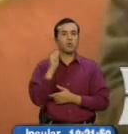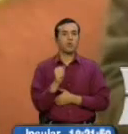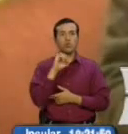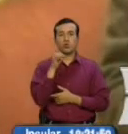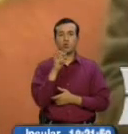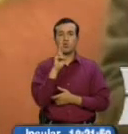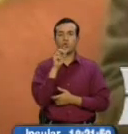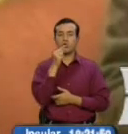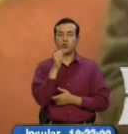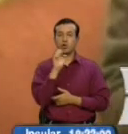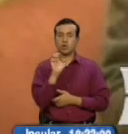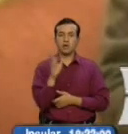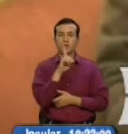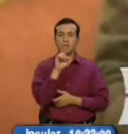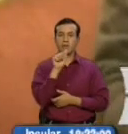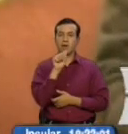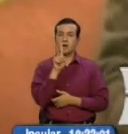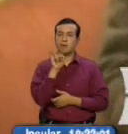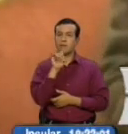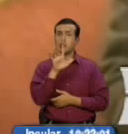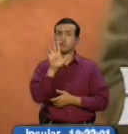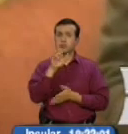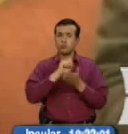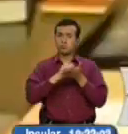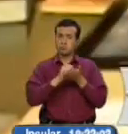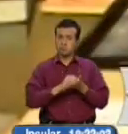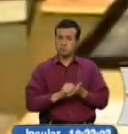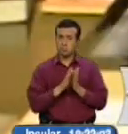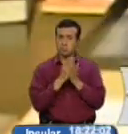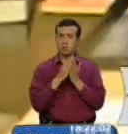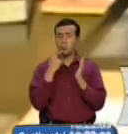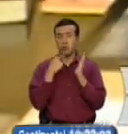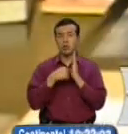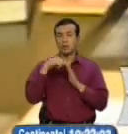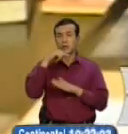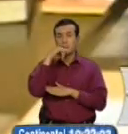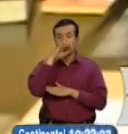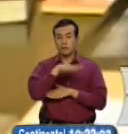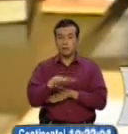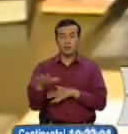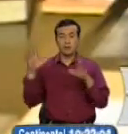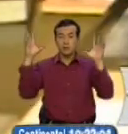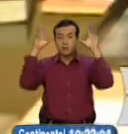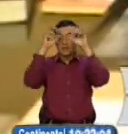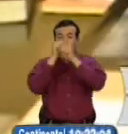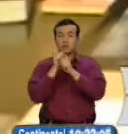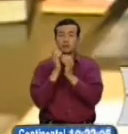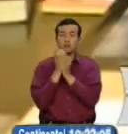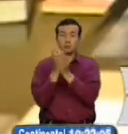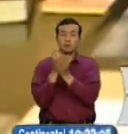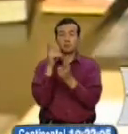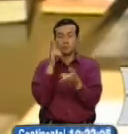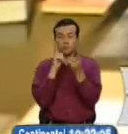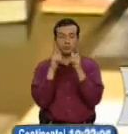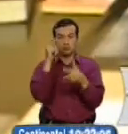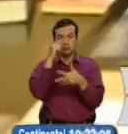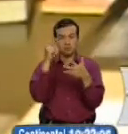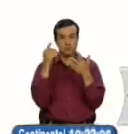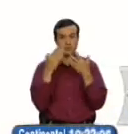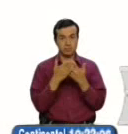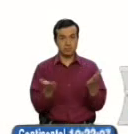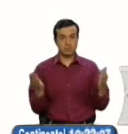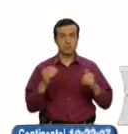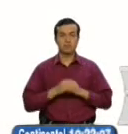Jorge Dávila, quien ha escrito varias obras, por ejemplo Las Criaturas de la Noche y El Barco Ebrio, entre otras